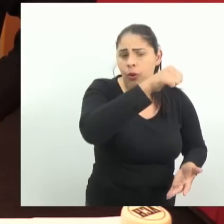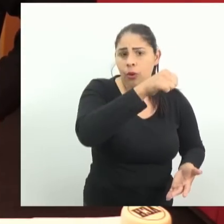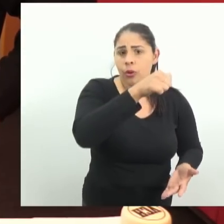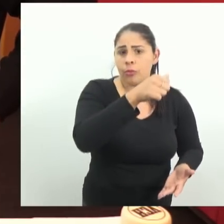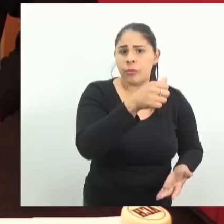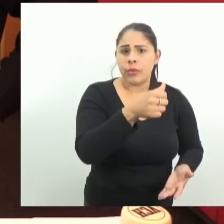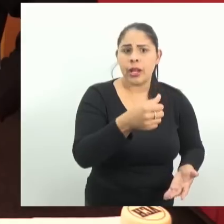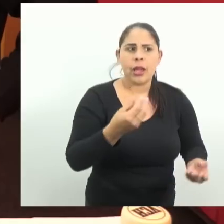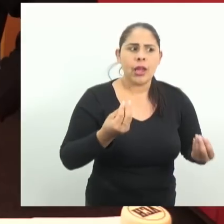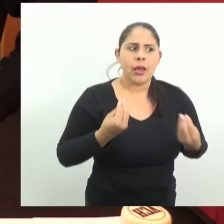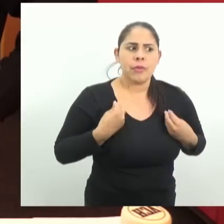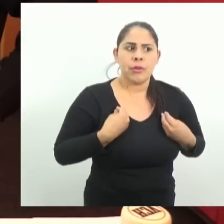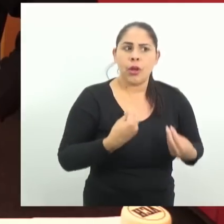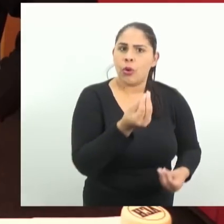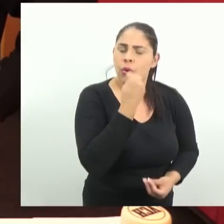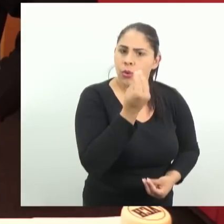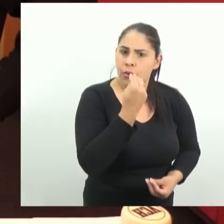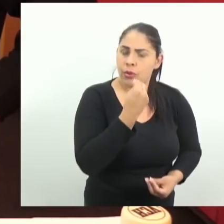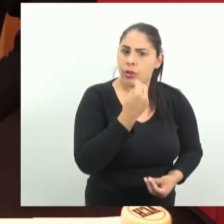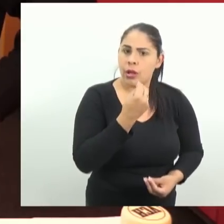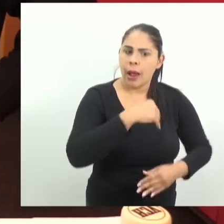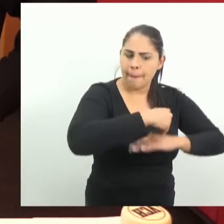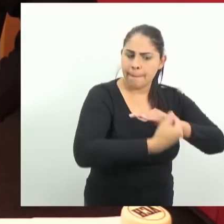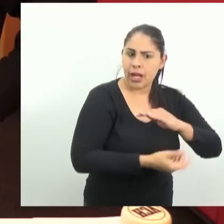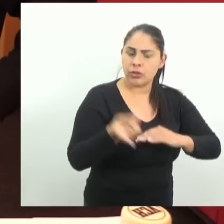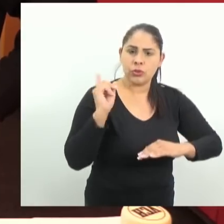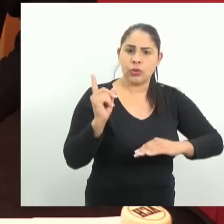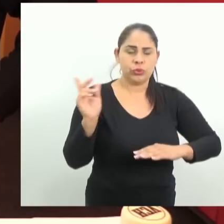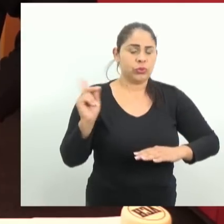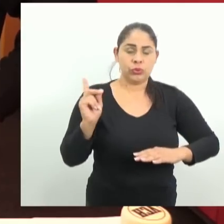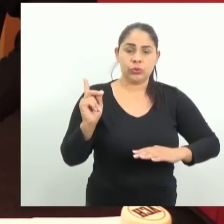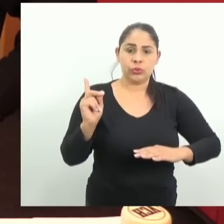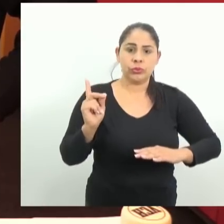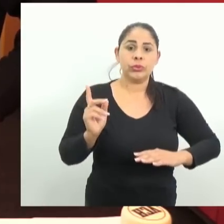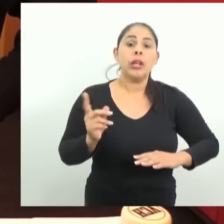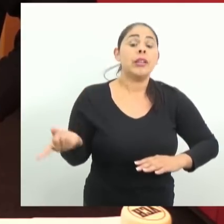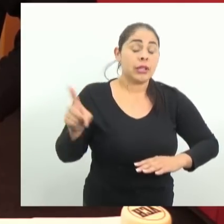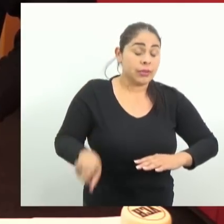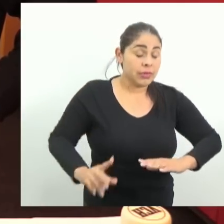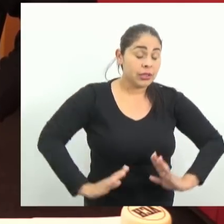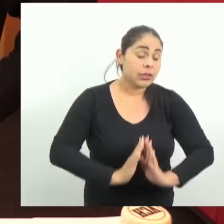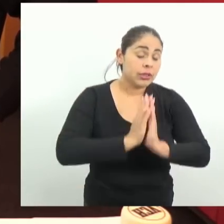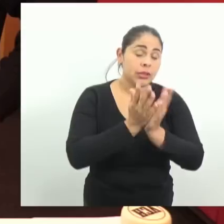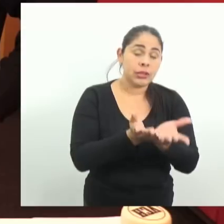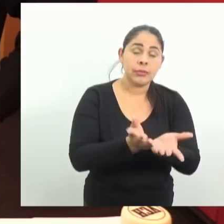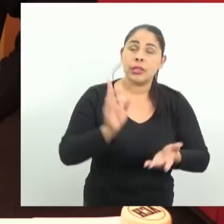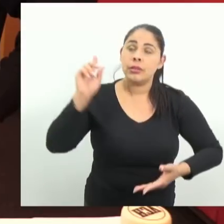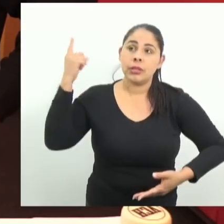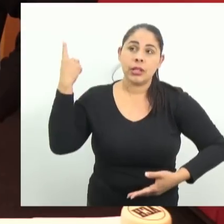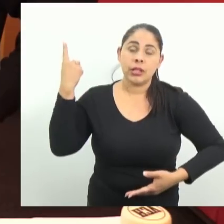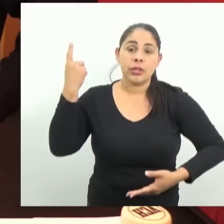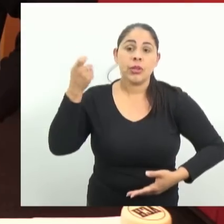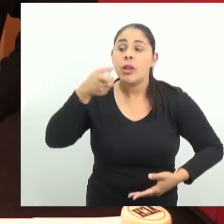en primera línea de la palabra de Dios. ¿De qué palabra? De la que sale de la boca de